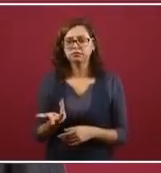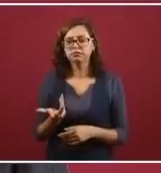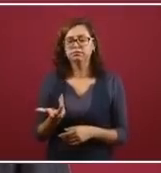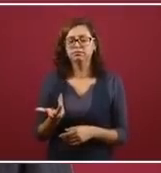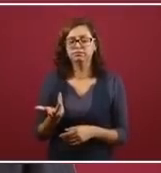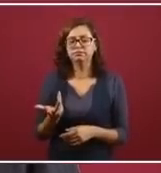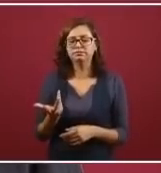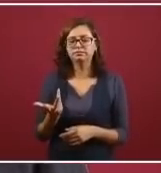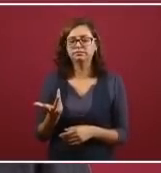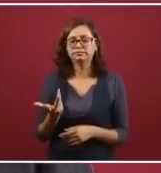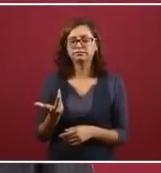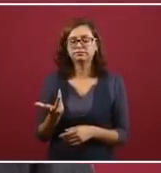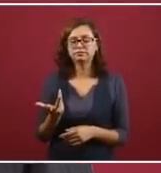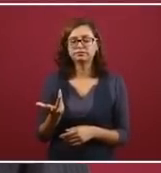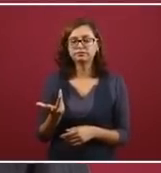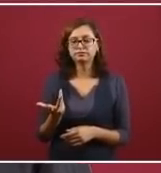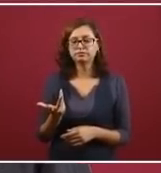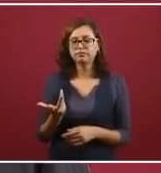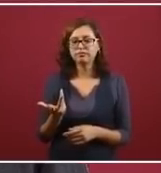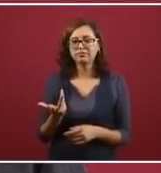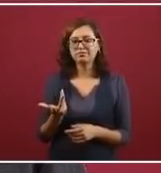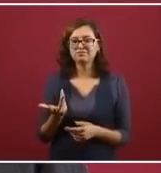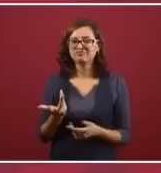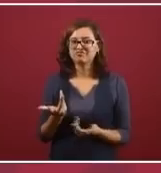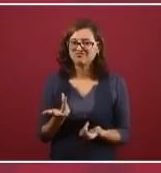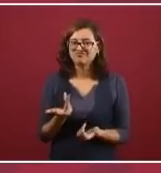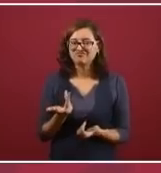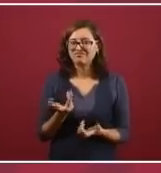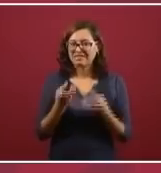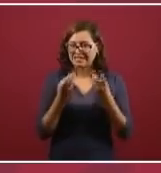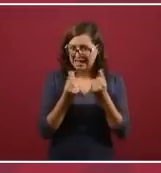procuremos no usar efectivo,